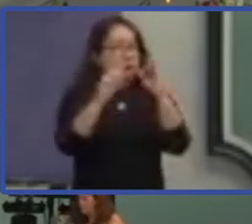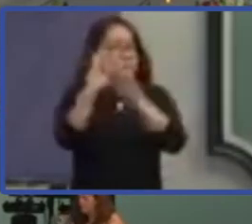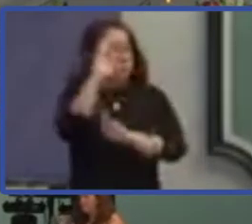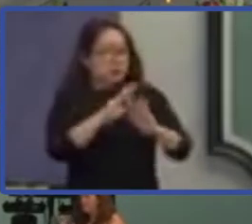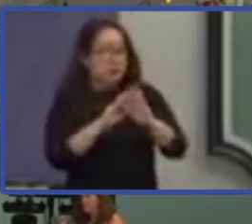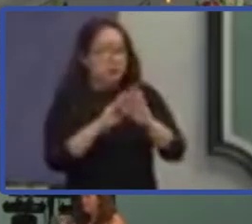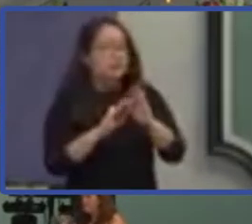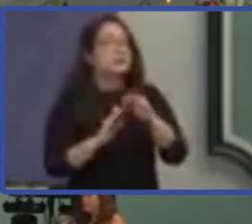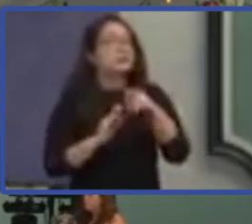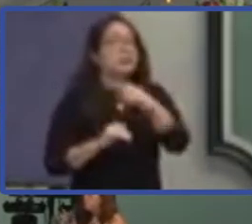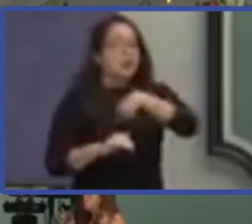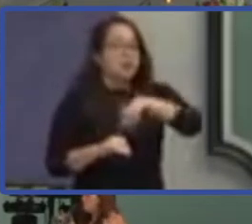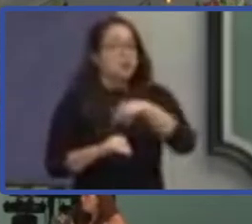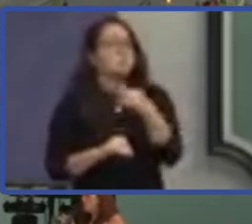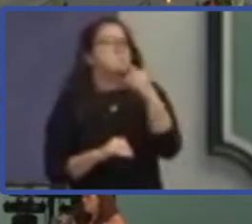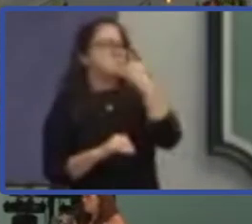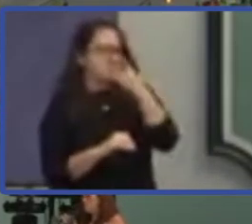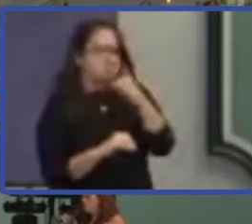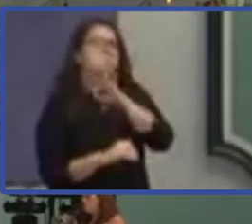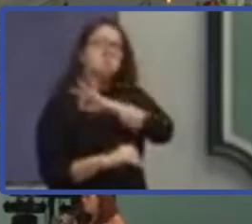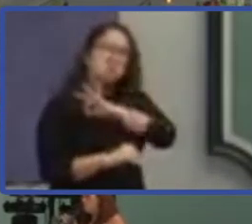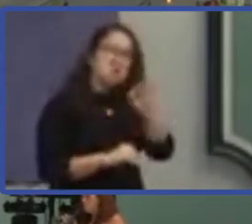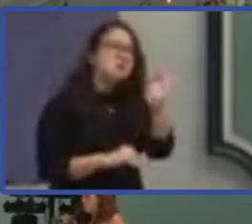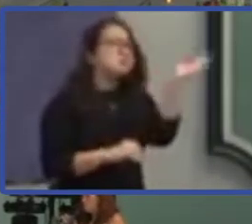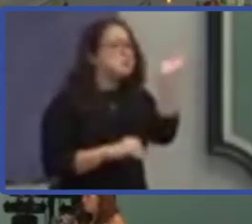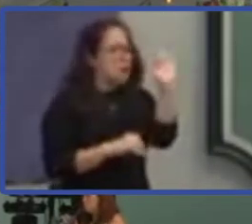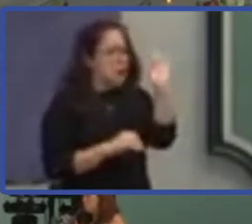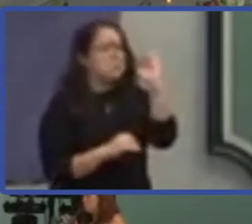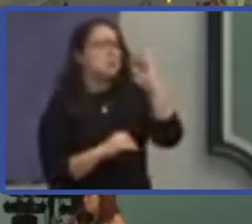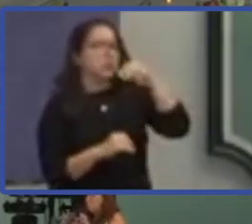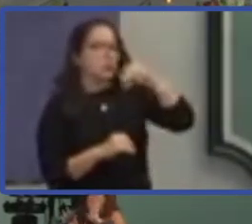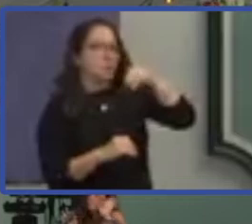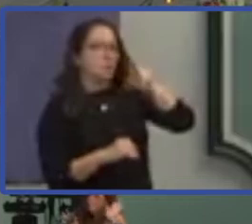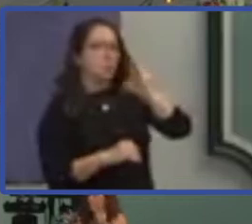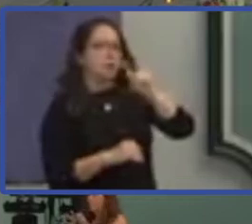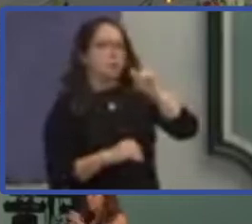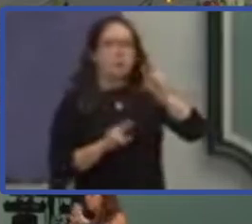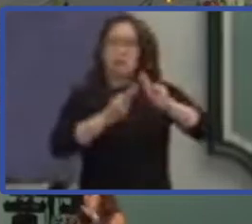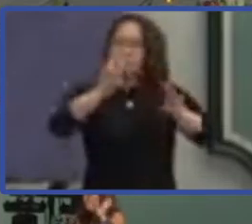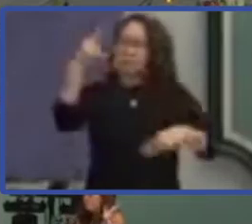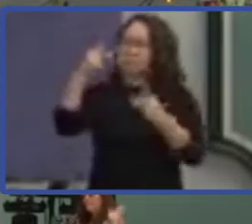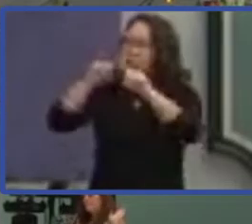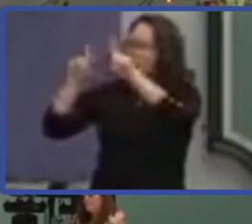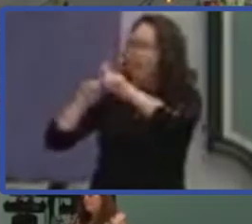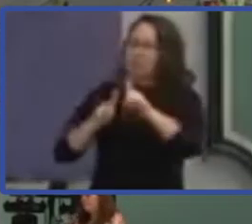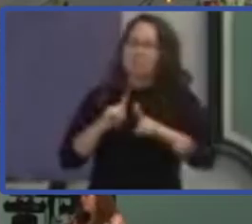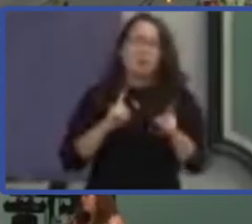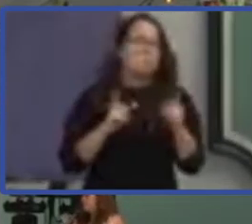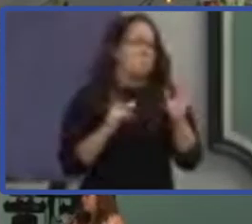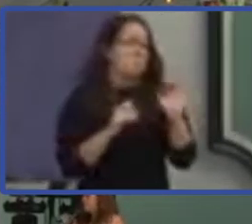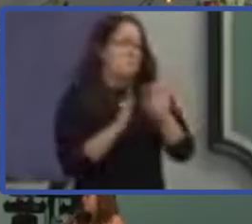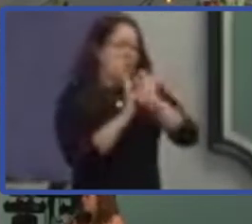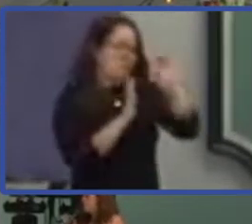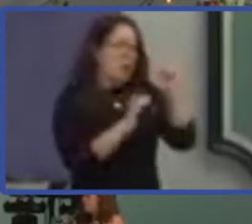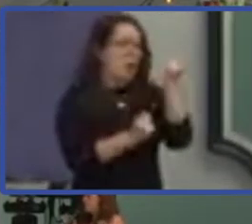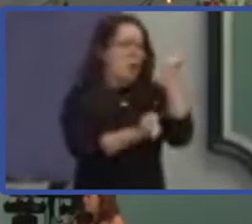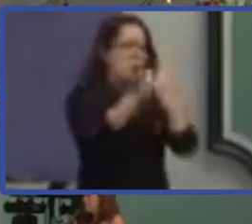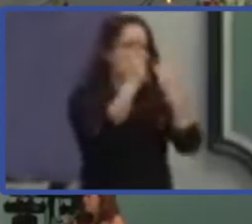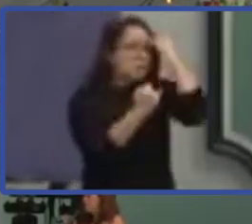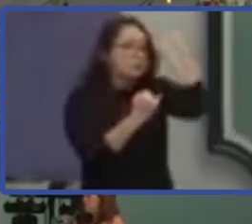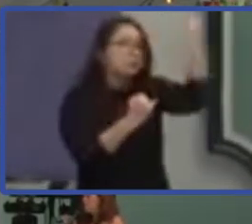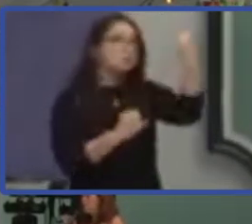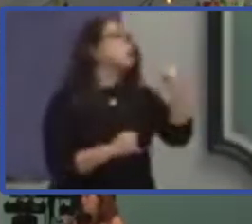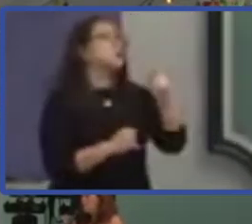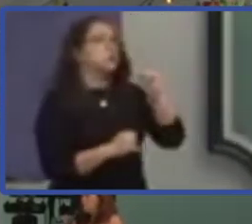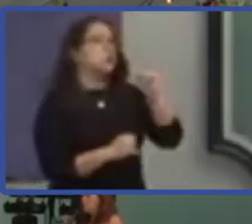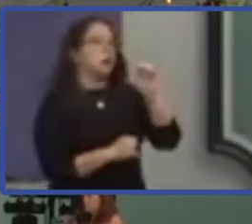posibilidad que hubiera multiversos ¿no? por ejemplo en algunas teorías que tengan que ver con la teoría de cuerdas ¿qué quiere decir